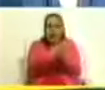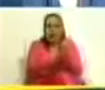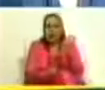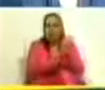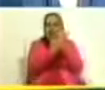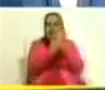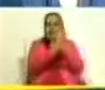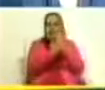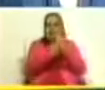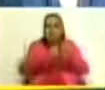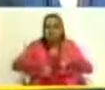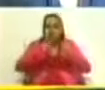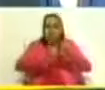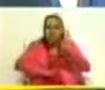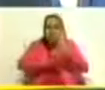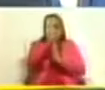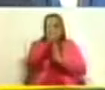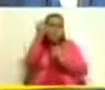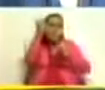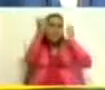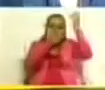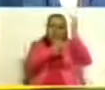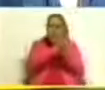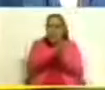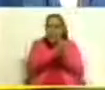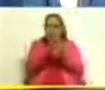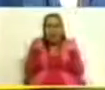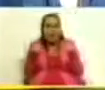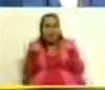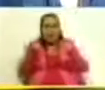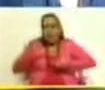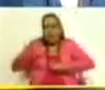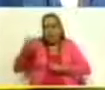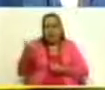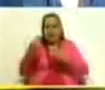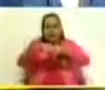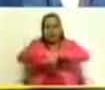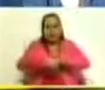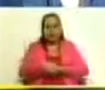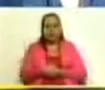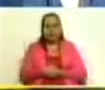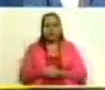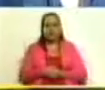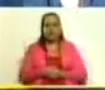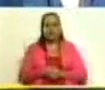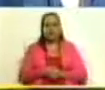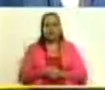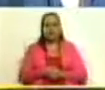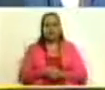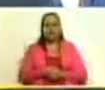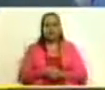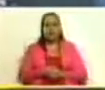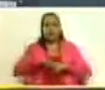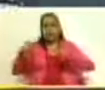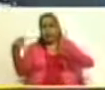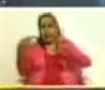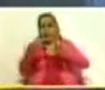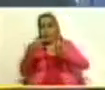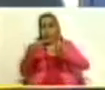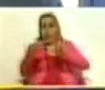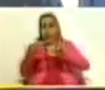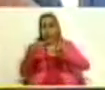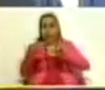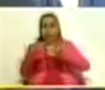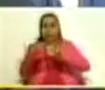seguir desarrollando cada una de nuestras ideas económicas o nuestras ideas de negocio. En segundo lugar, presidente, y muy